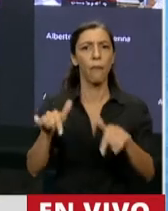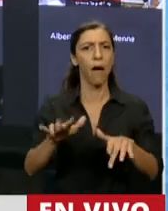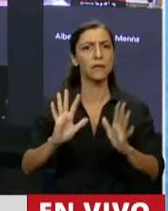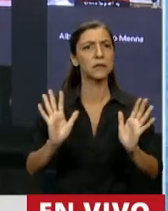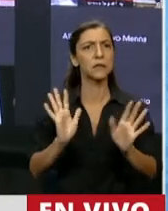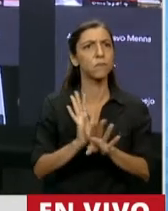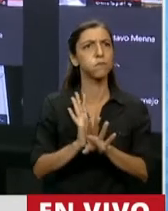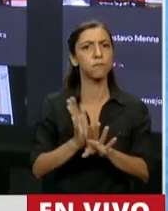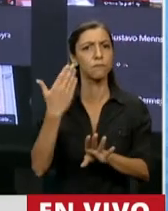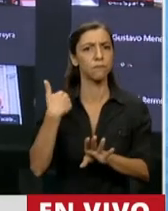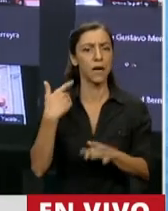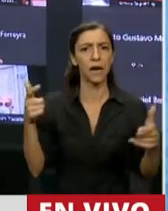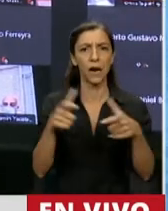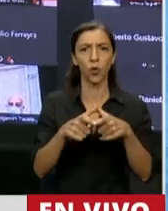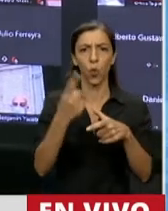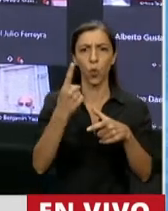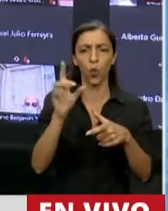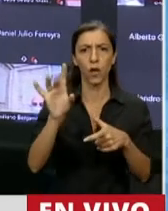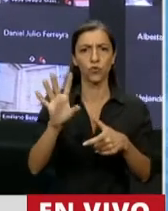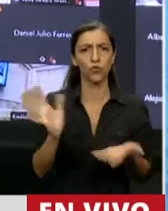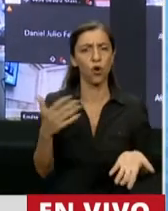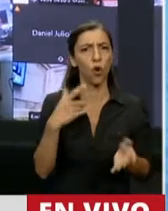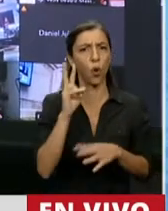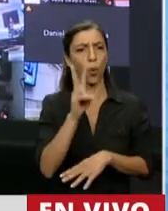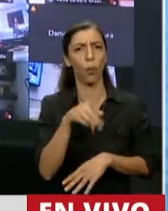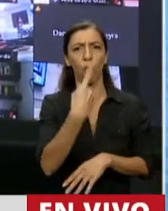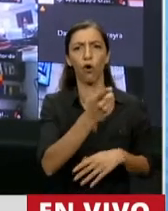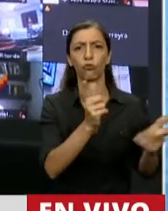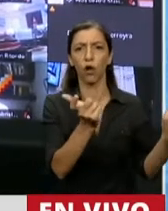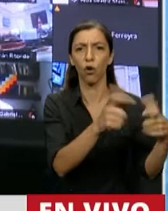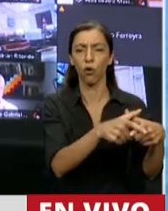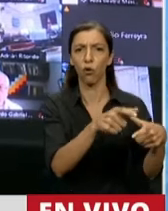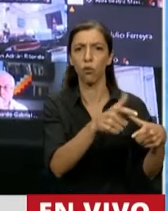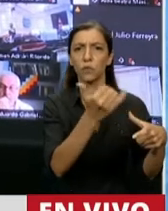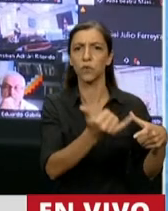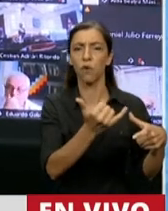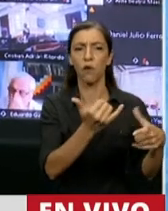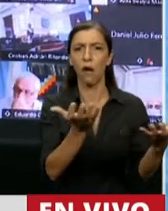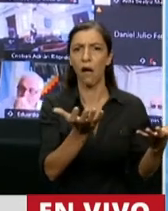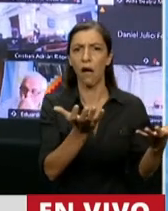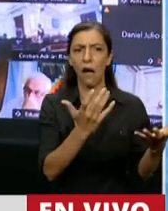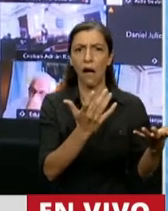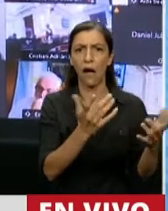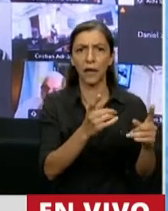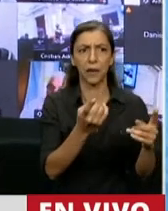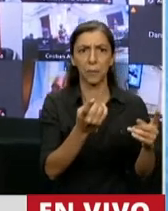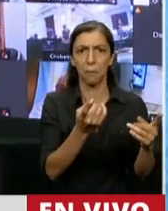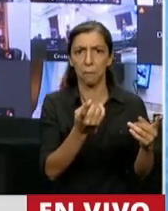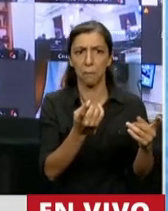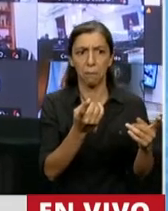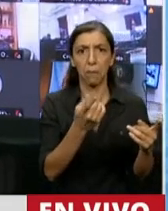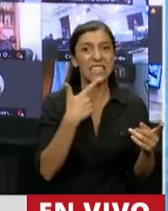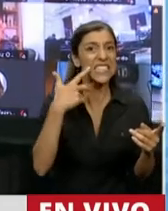de comisión y hemos visto el funcionamiento de algunas comisiones que casi no tuvieron funcionamiento,